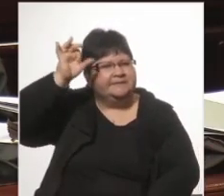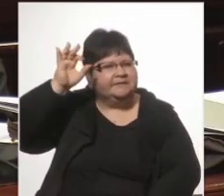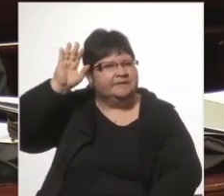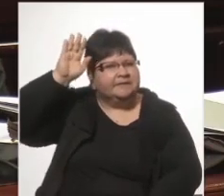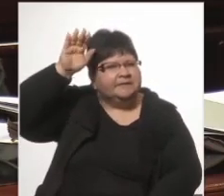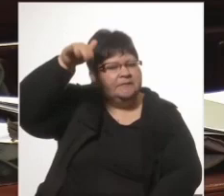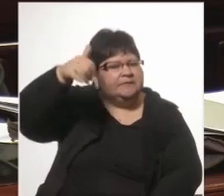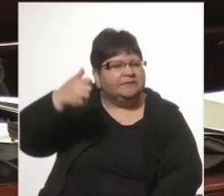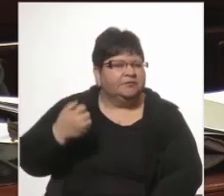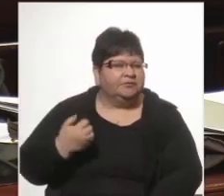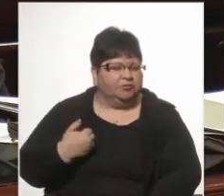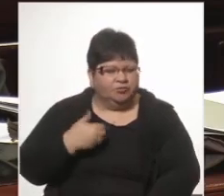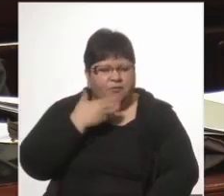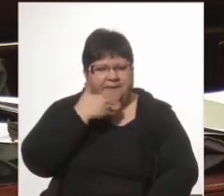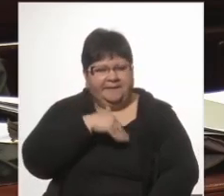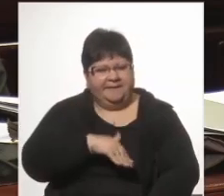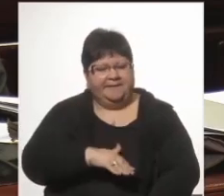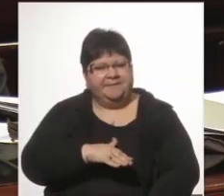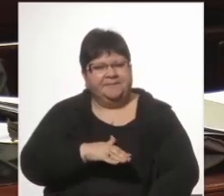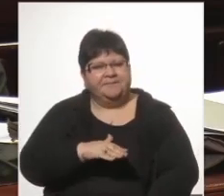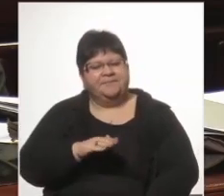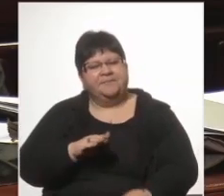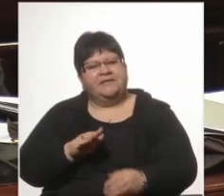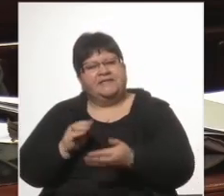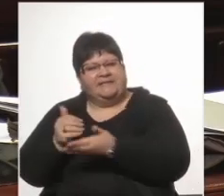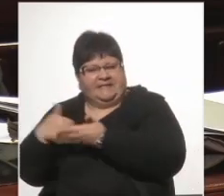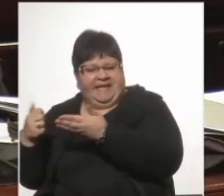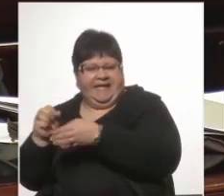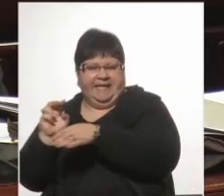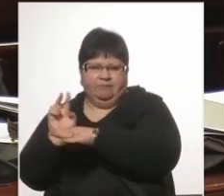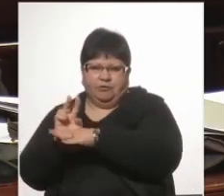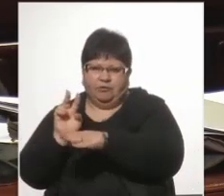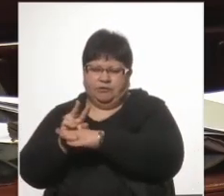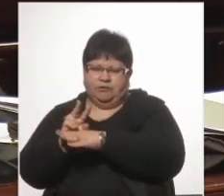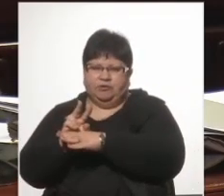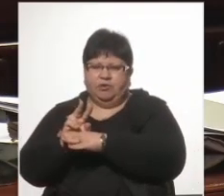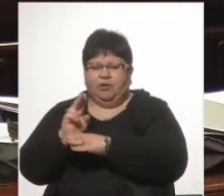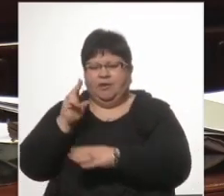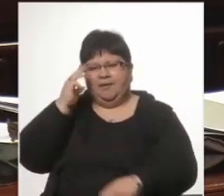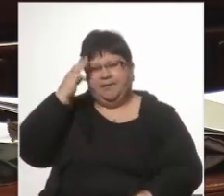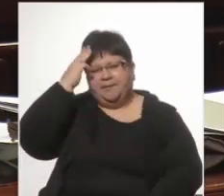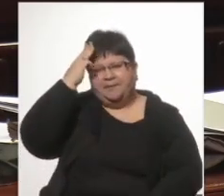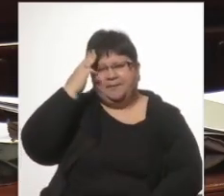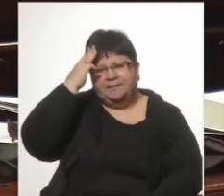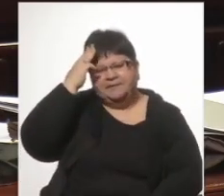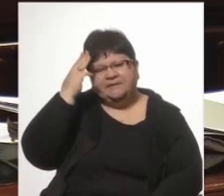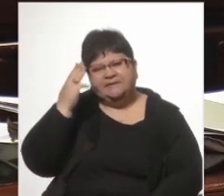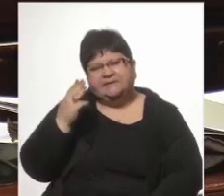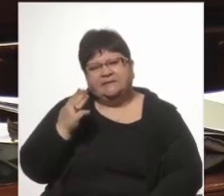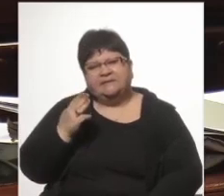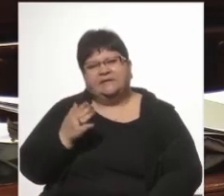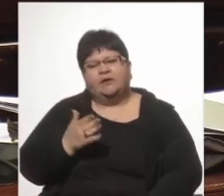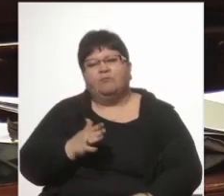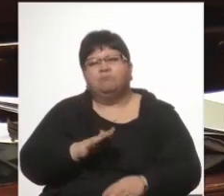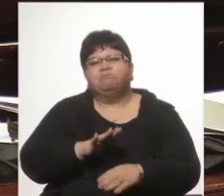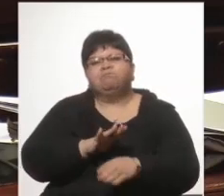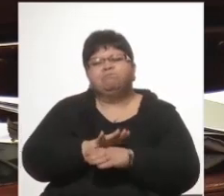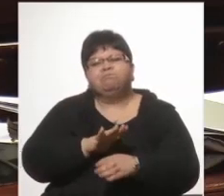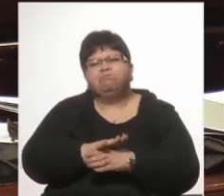momento entendí que el desafuero en trámite constituía más que una circunstancial travesura